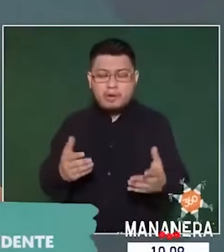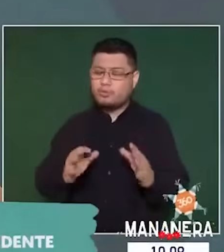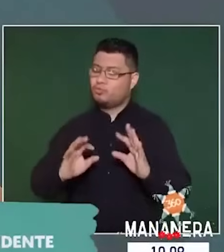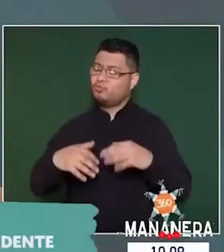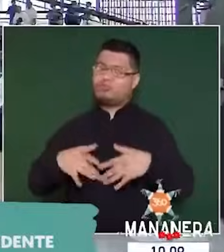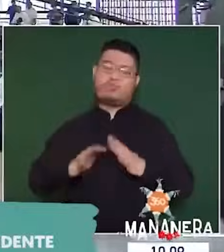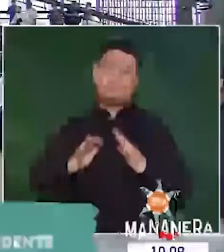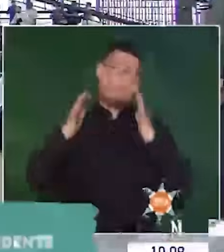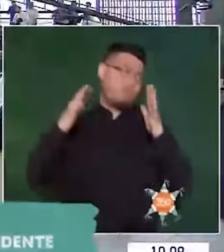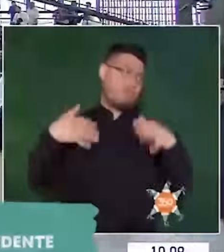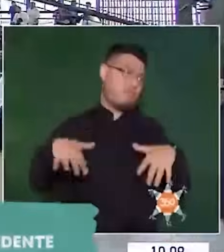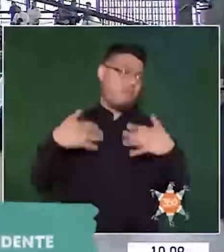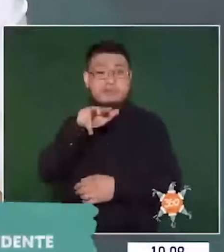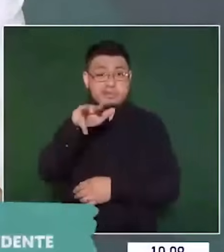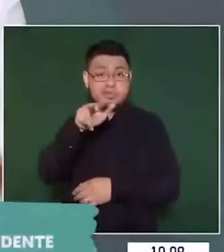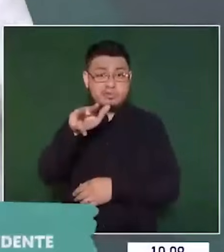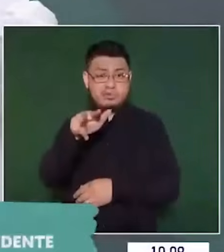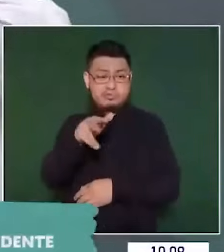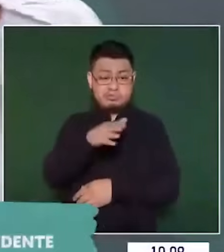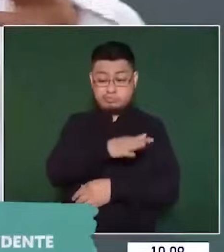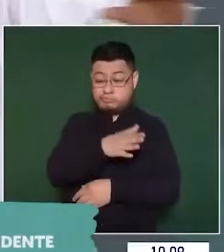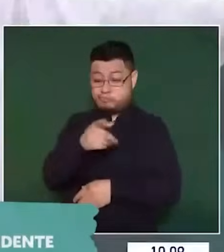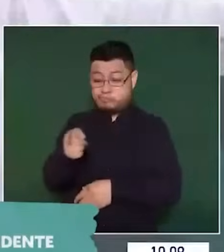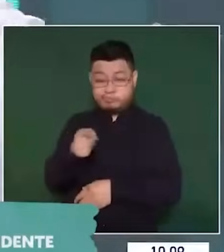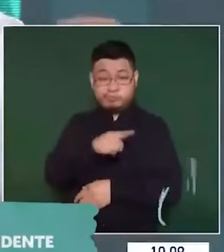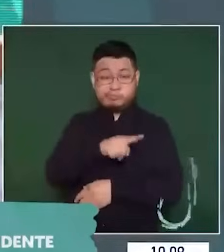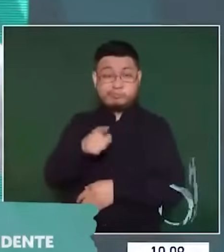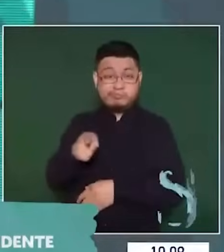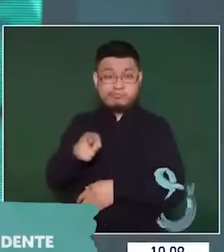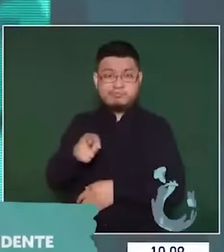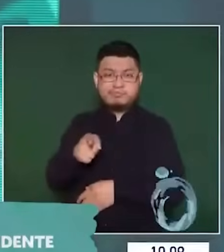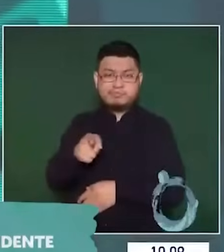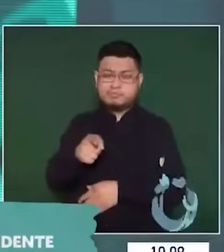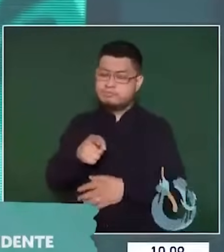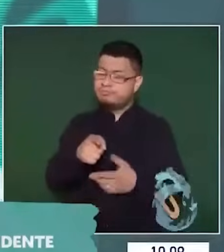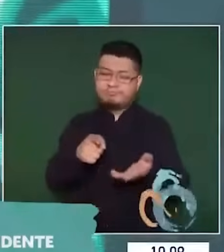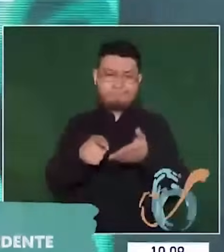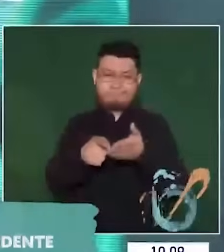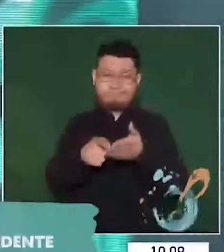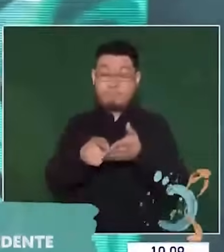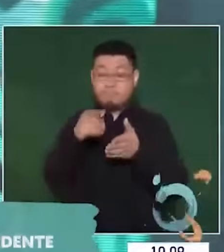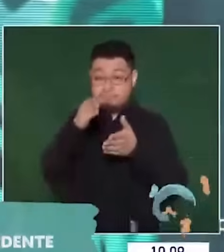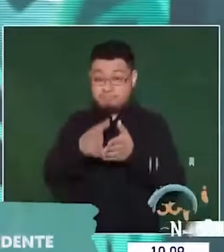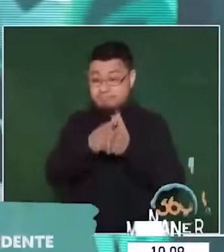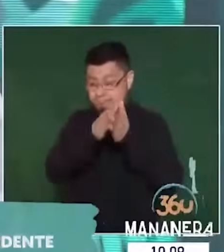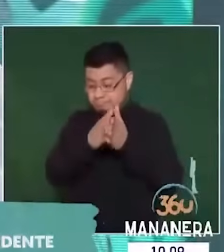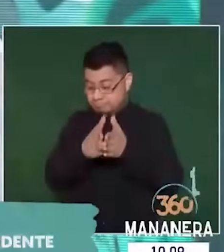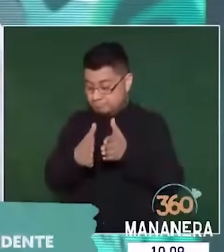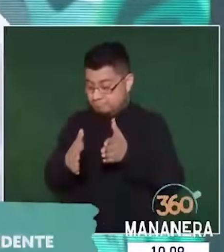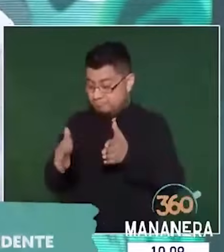al doble que el norte, que el crecimiento del sureste fue cero,